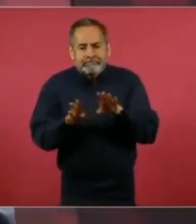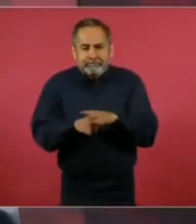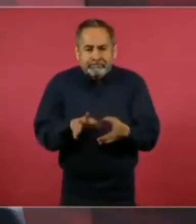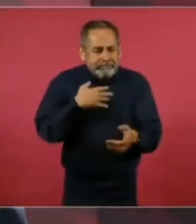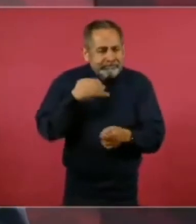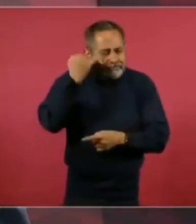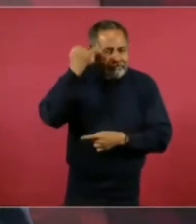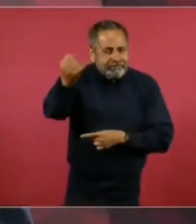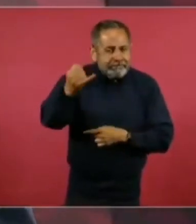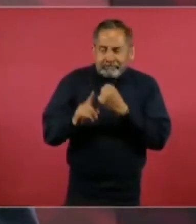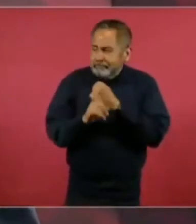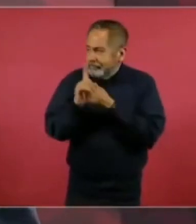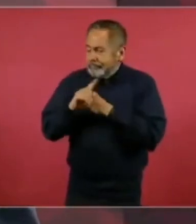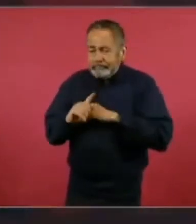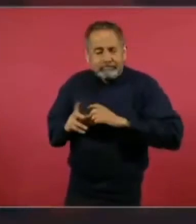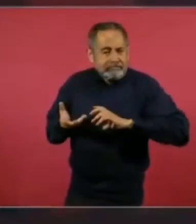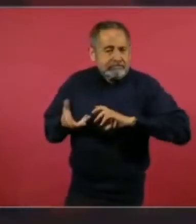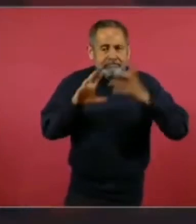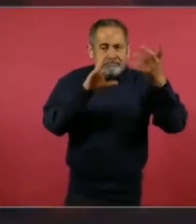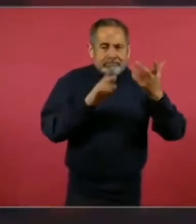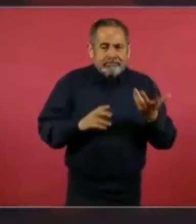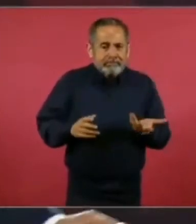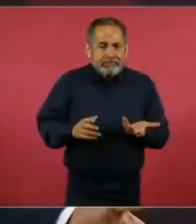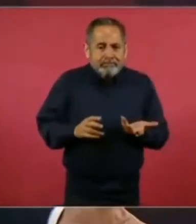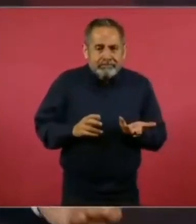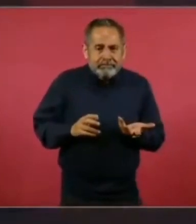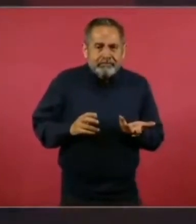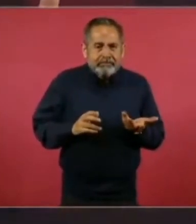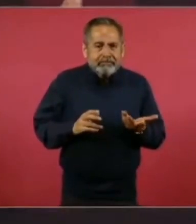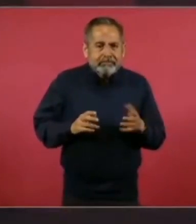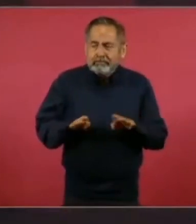Imagínate, imaginemos todos que